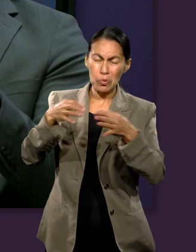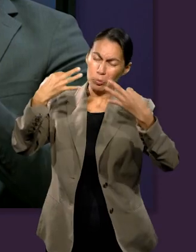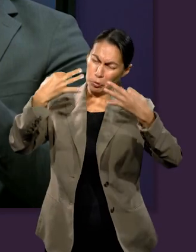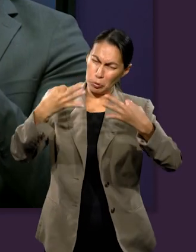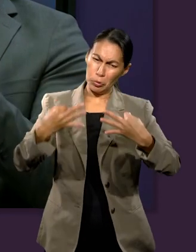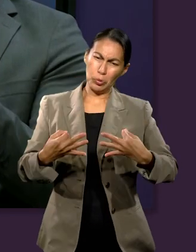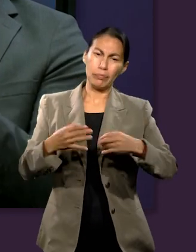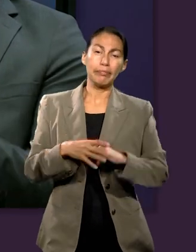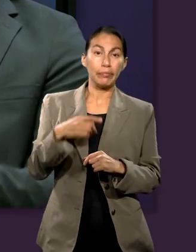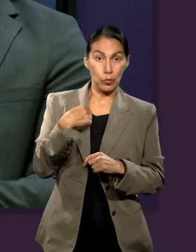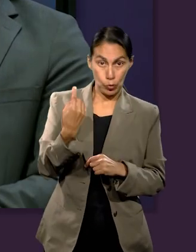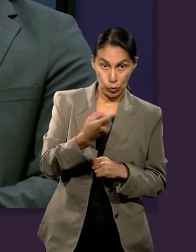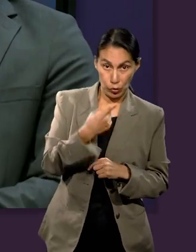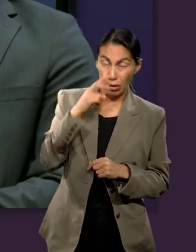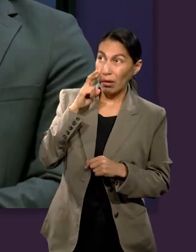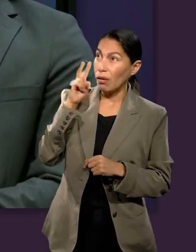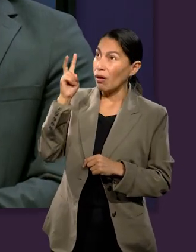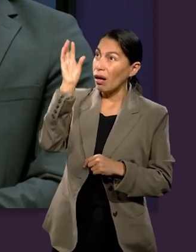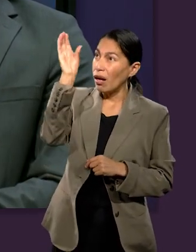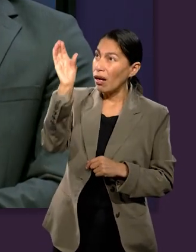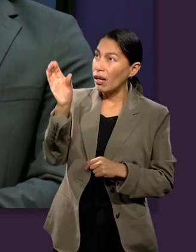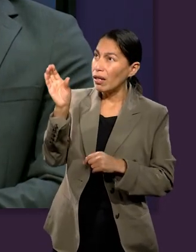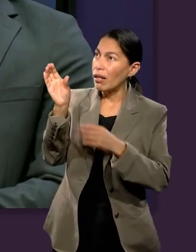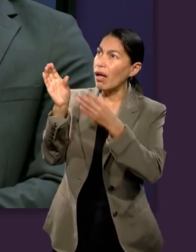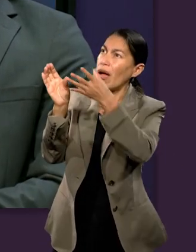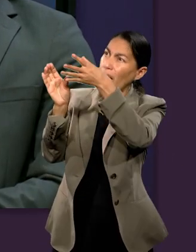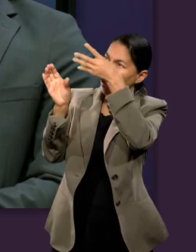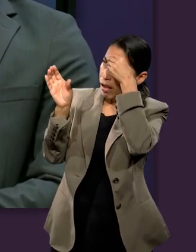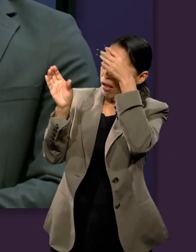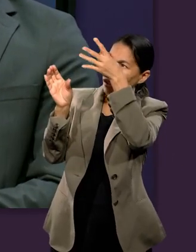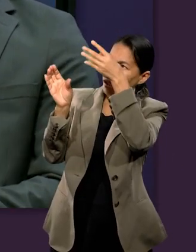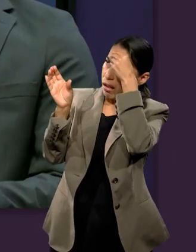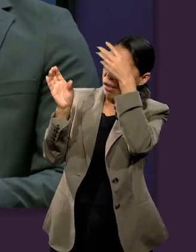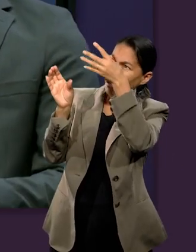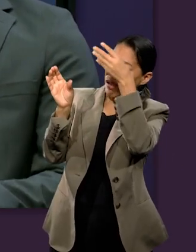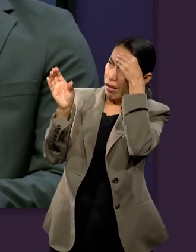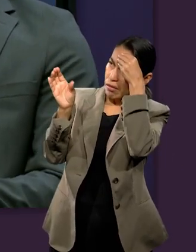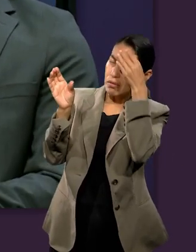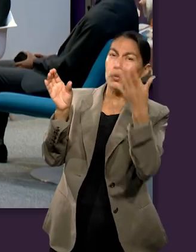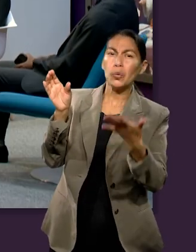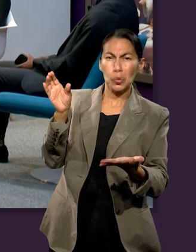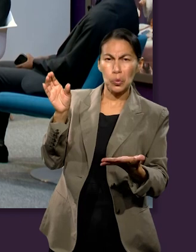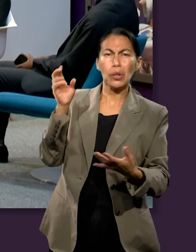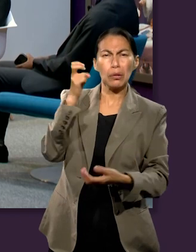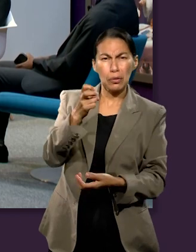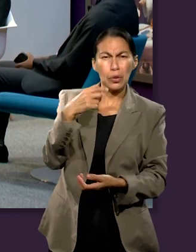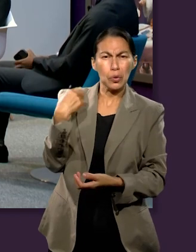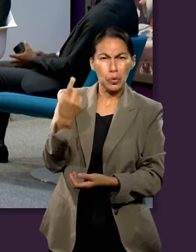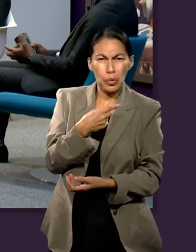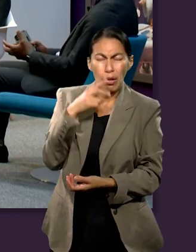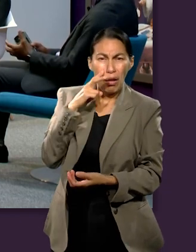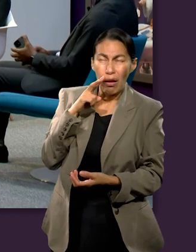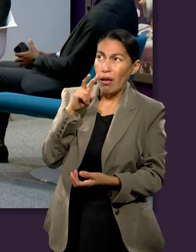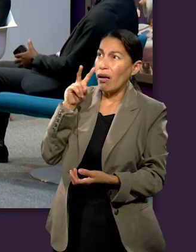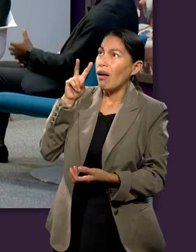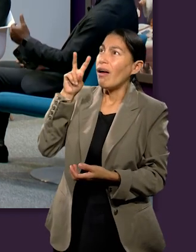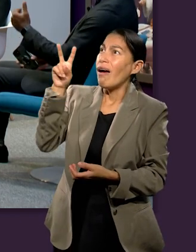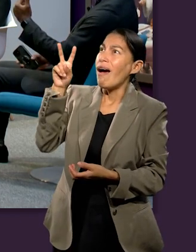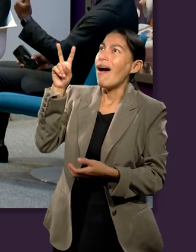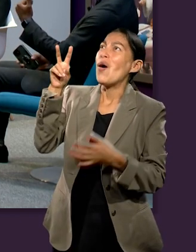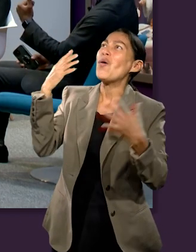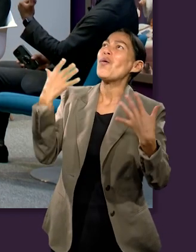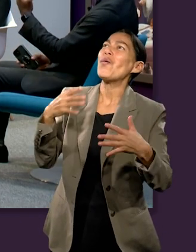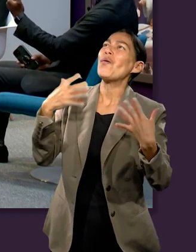el ejemplo que necesitamos ver y viendo esas cualidades Este nosotros o los padres de familia